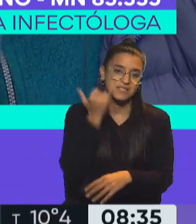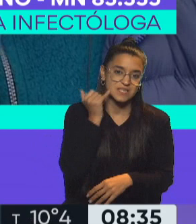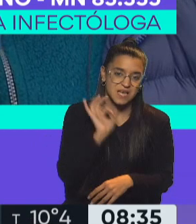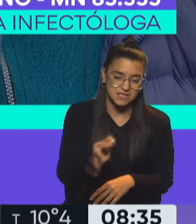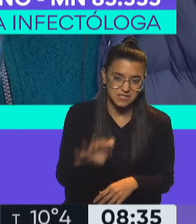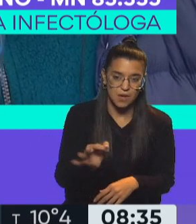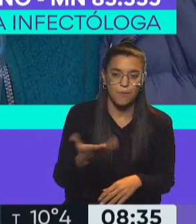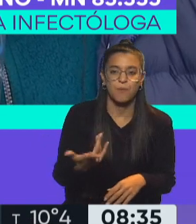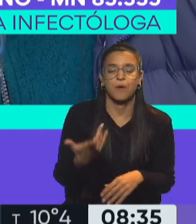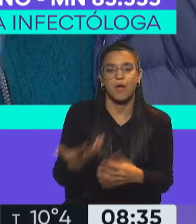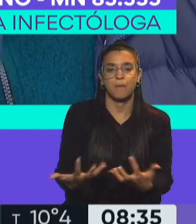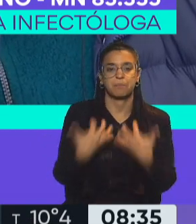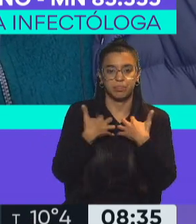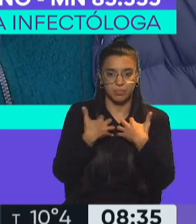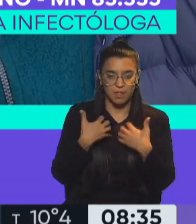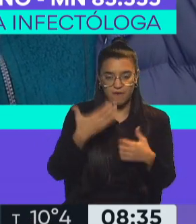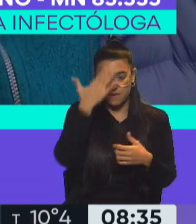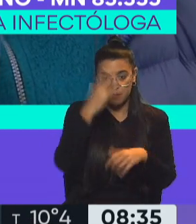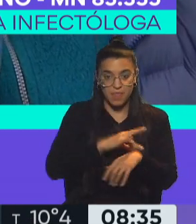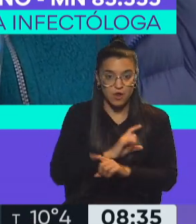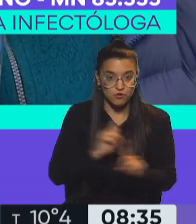enfrentar sin que lo otro avance a ser enfermedad.